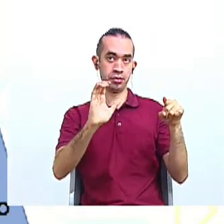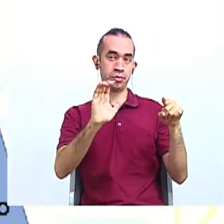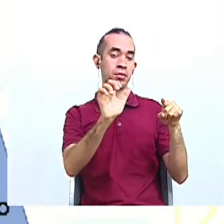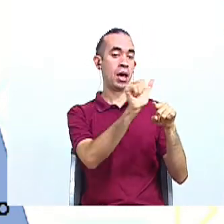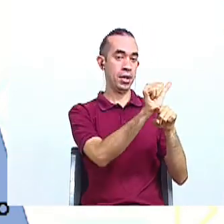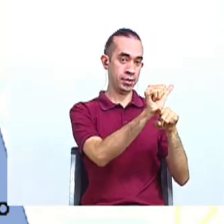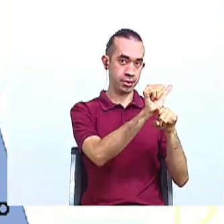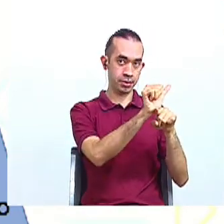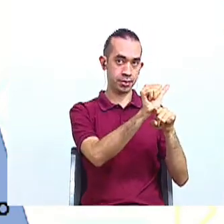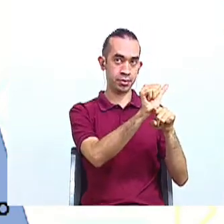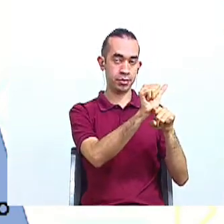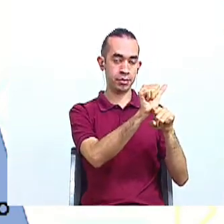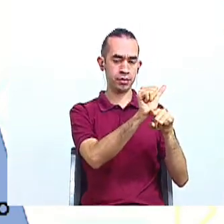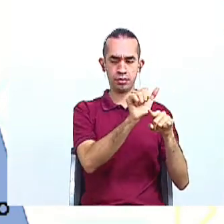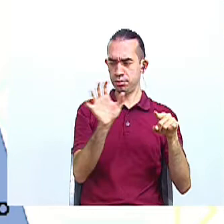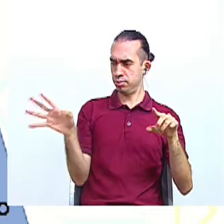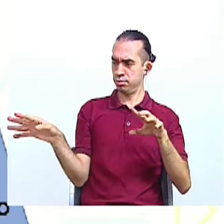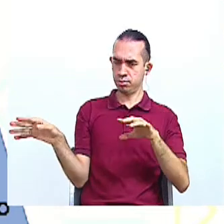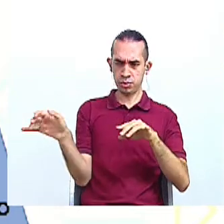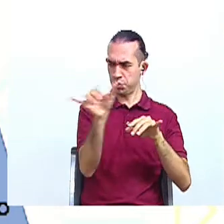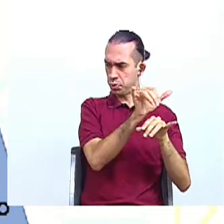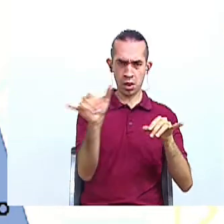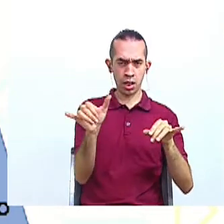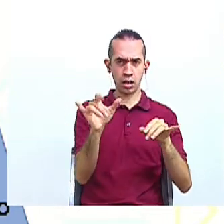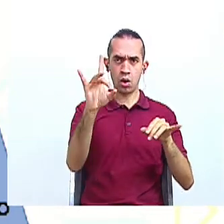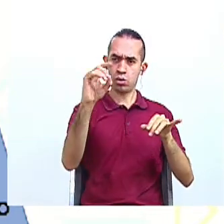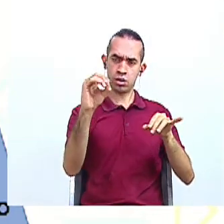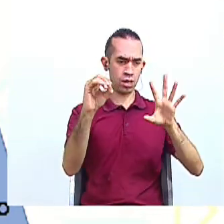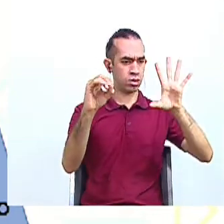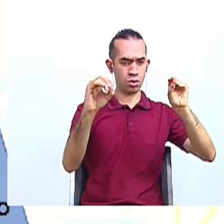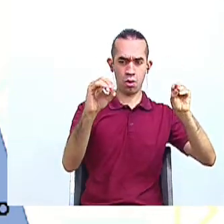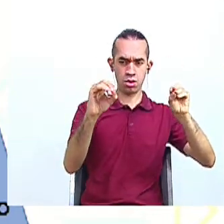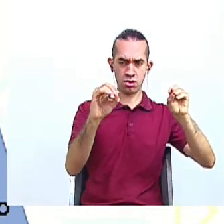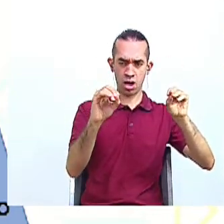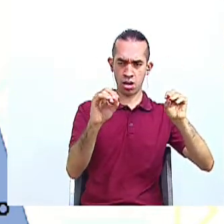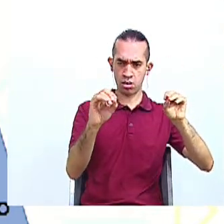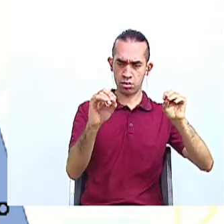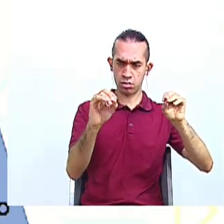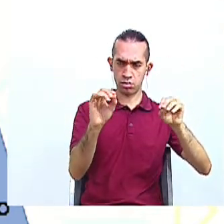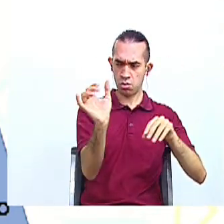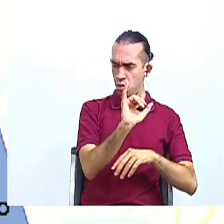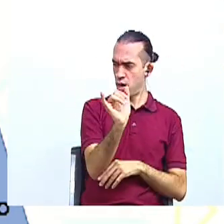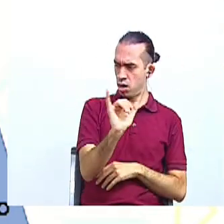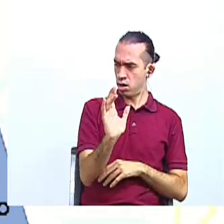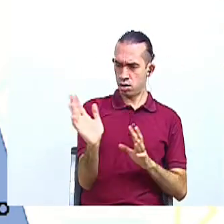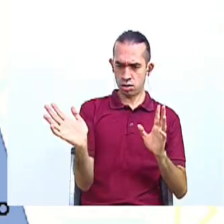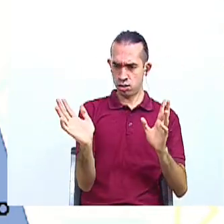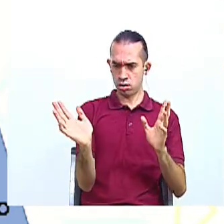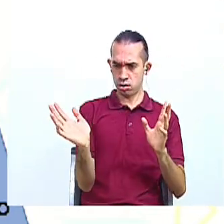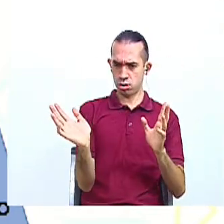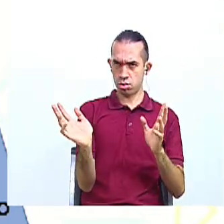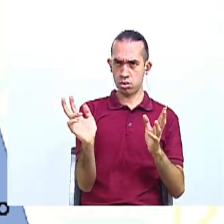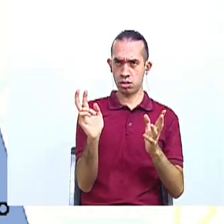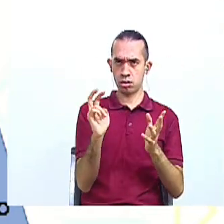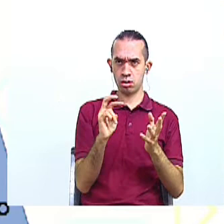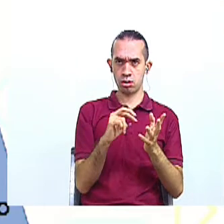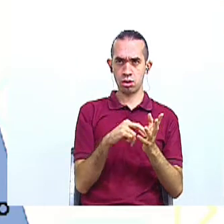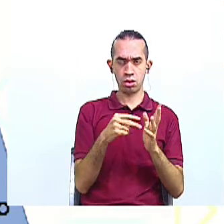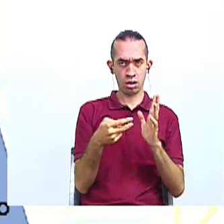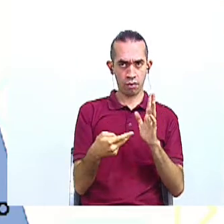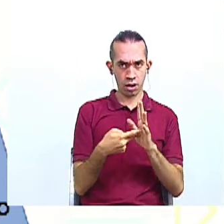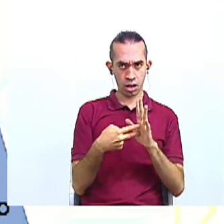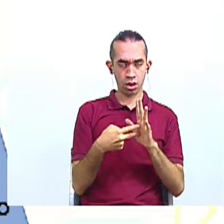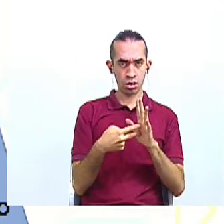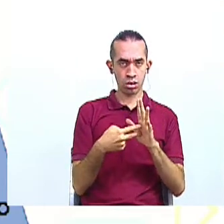BCA también están estas medidas. Entonces, no hace falta calcular